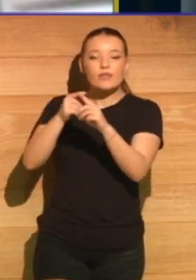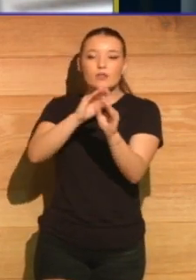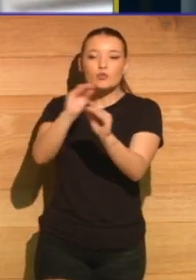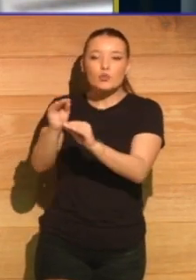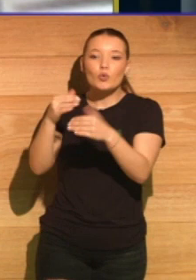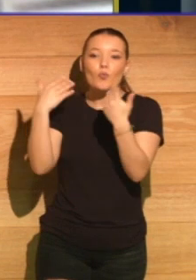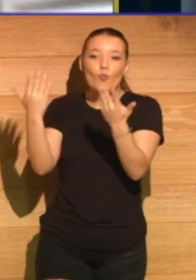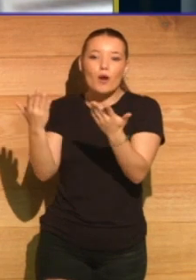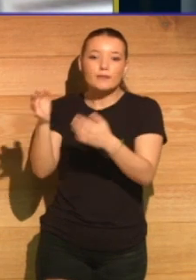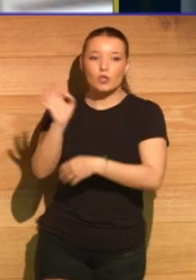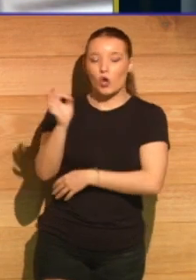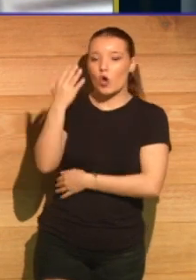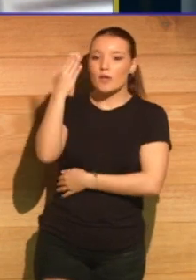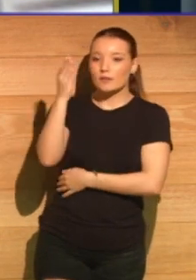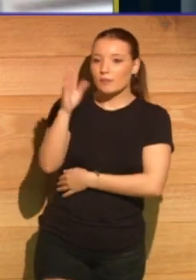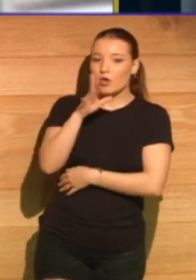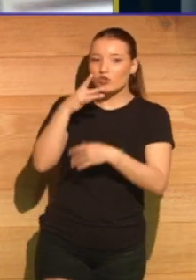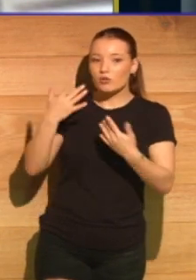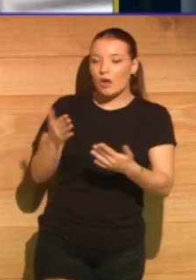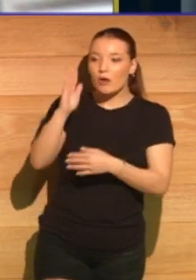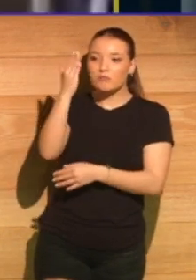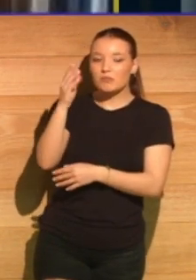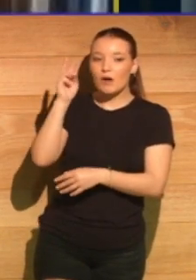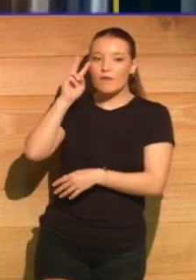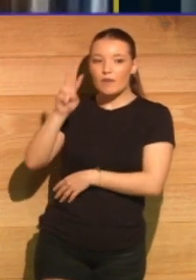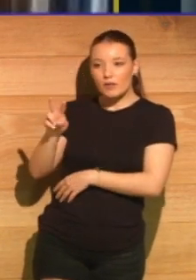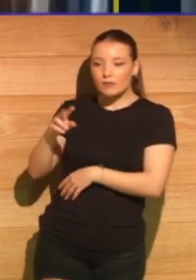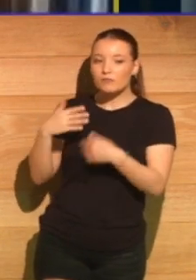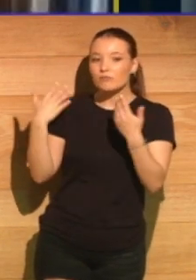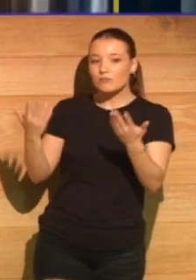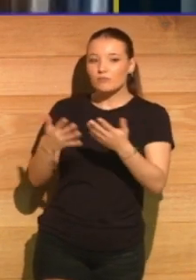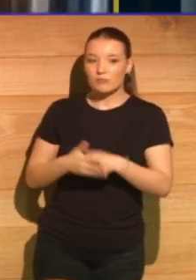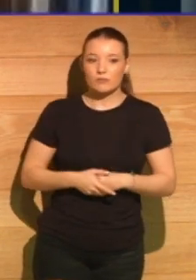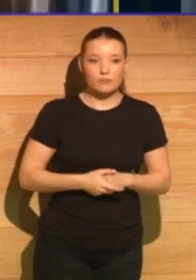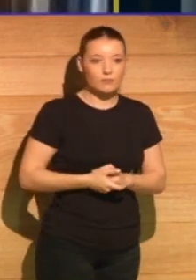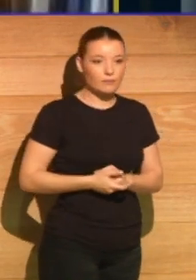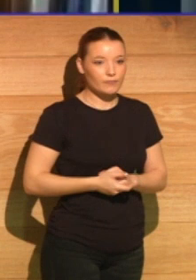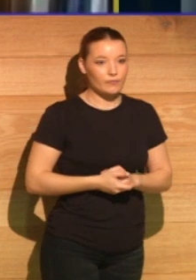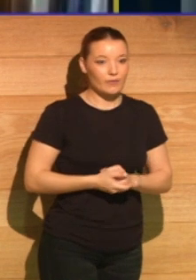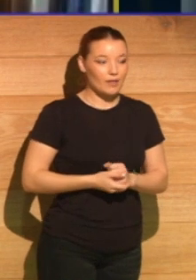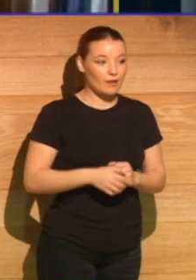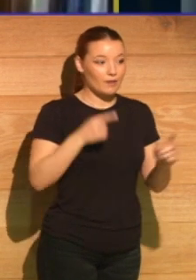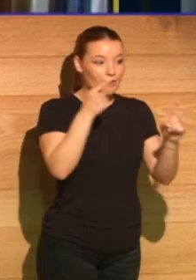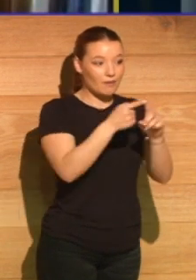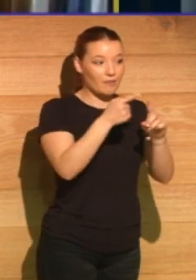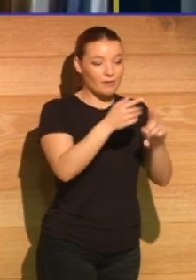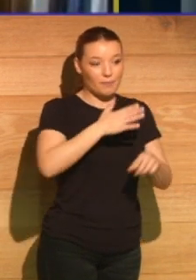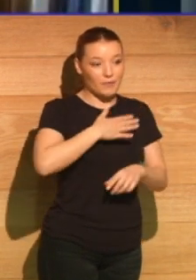cuáles son los espejos en los que te miras ahora, no? Claro, es que las mías pues fueron la